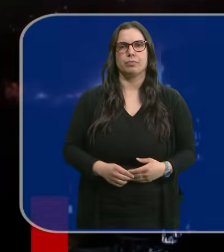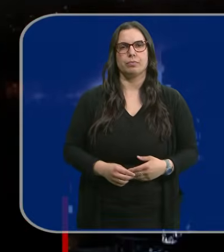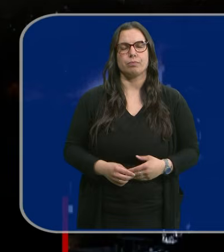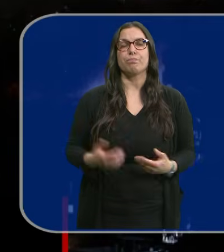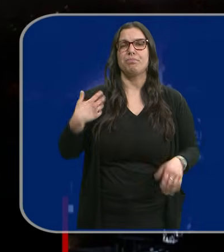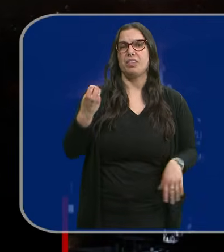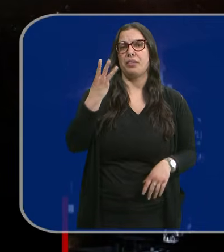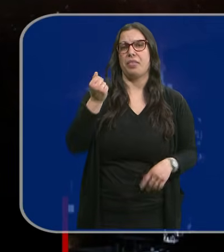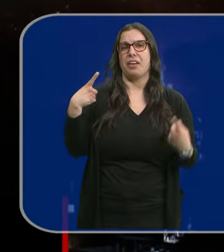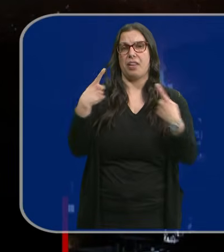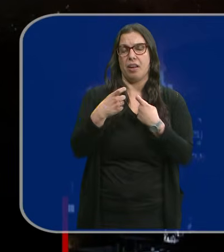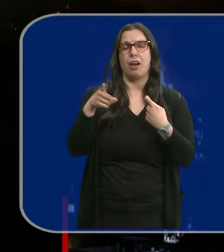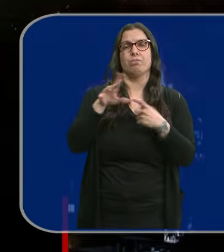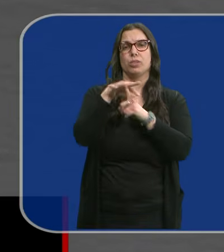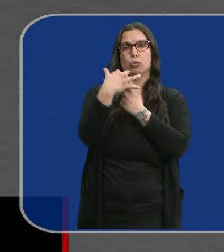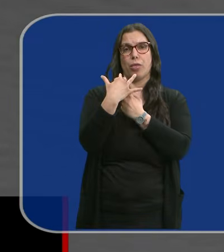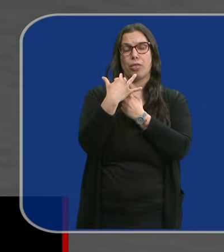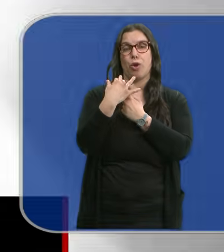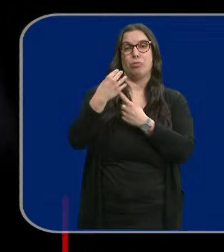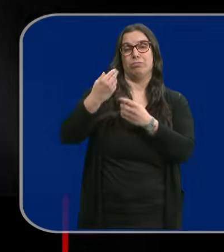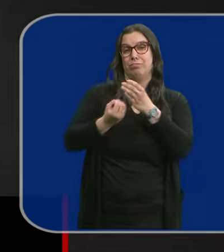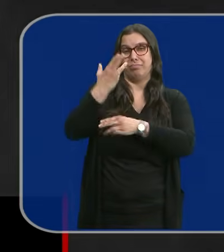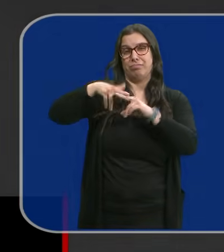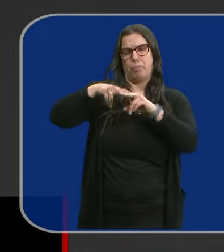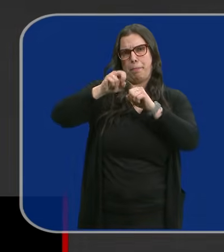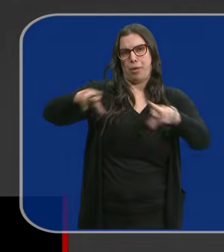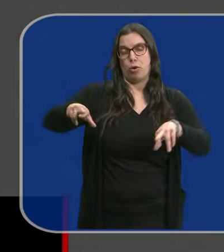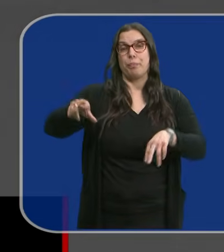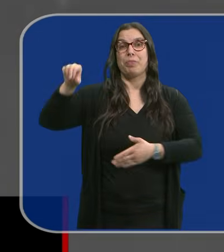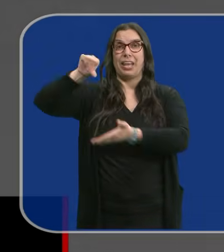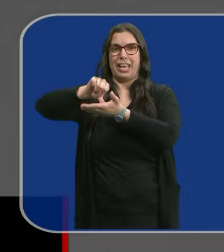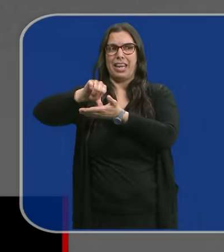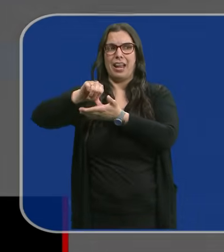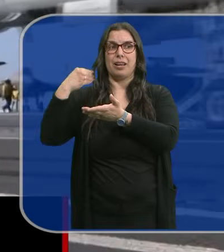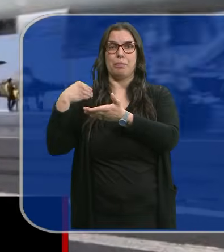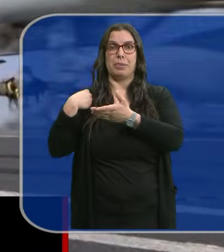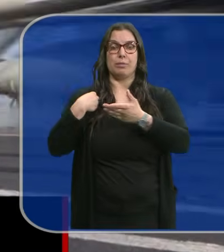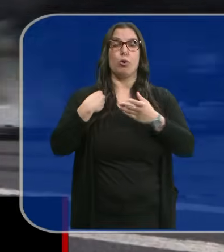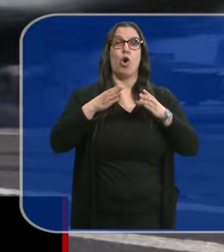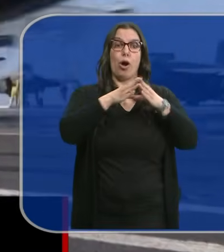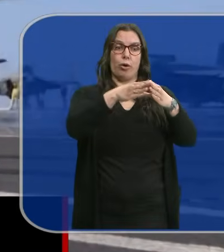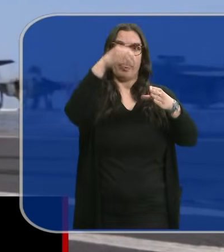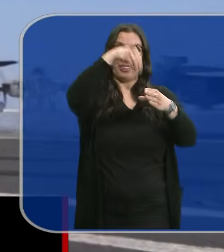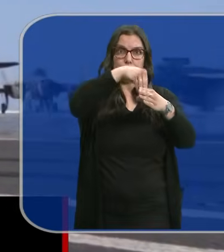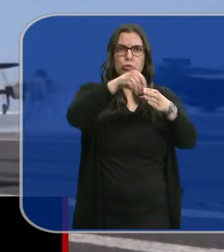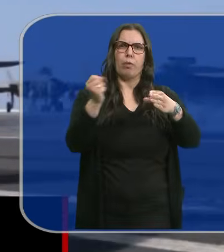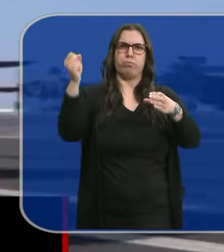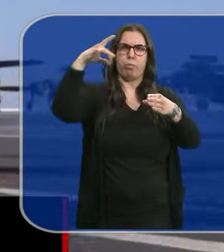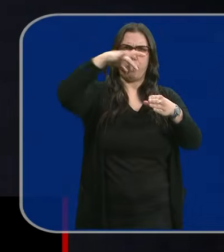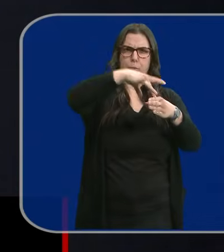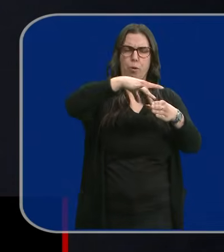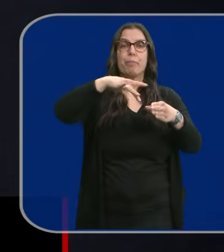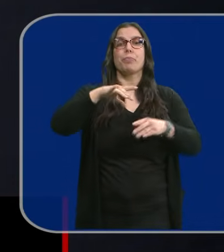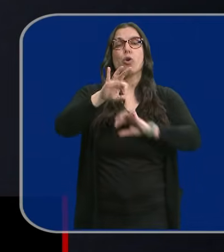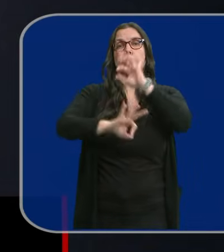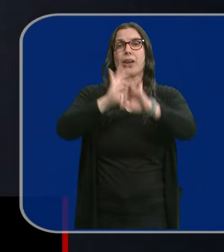Pues ya son 13 días de guerra y la situación del crudo empeora. Irán está bombardeando petroleros en el estrecho de Ormuz. Las organizaciones humanitarias hablan